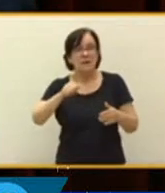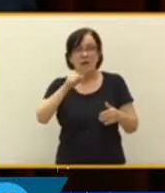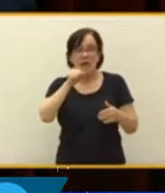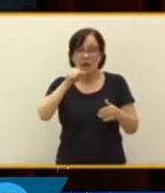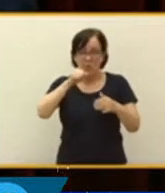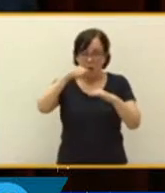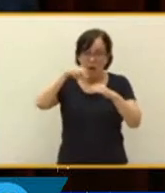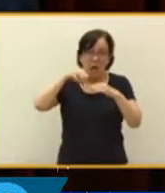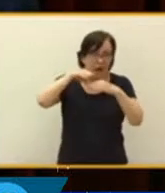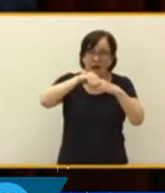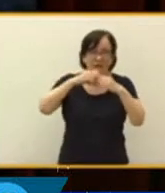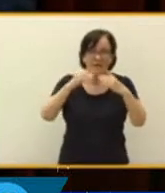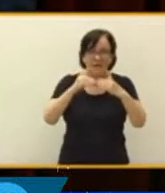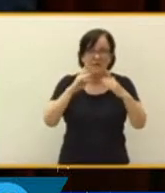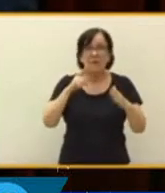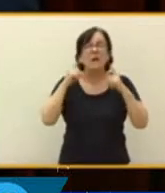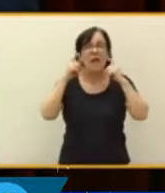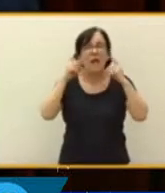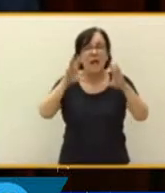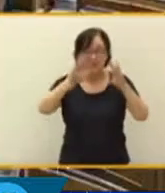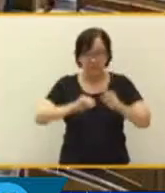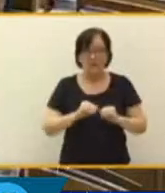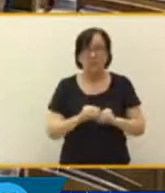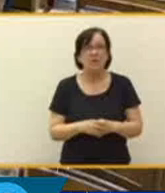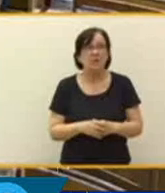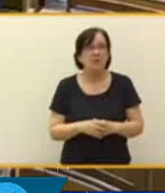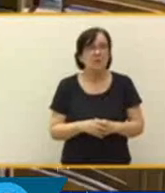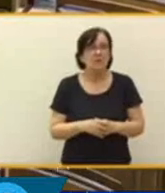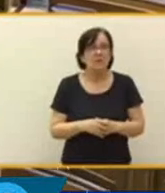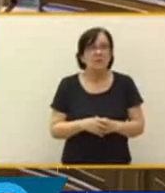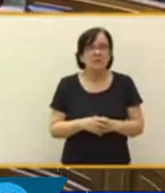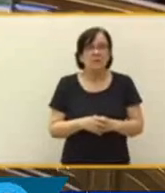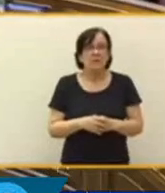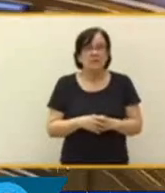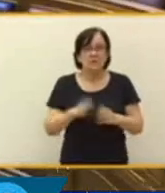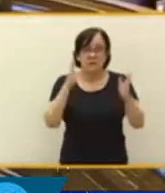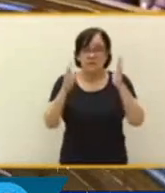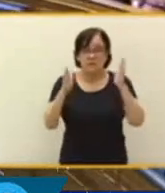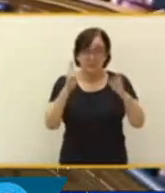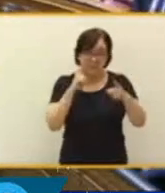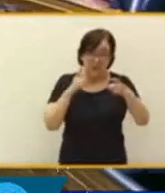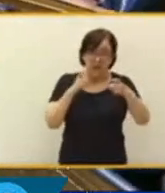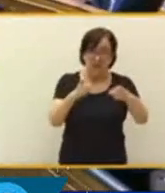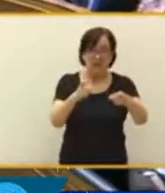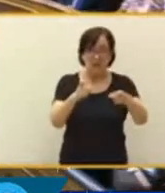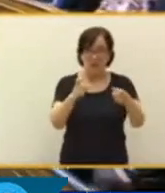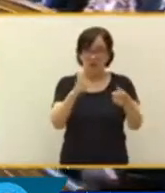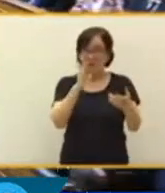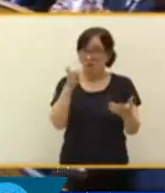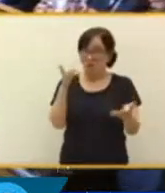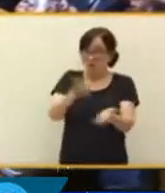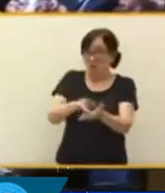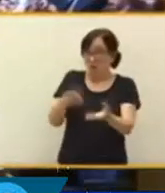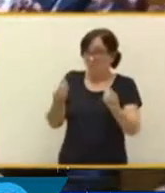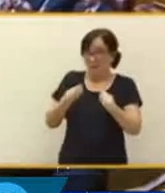se va a acordar de la ministra portavoz esta que hasta la Junta Electoral le tiene que decir, oiga, no haga usted